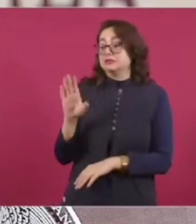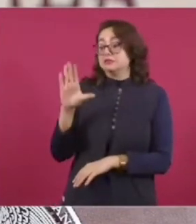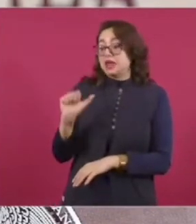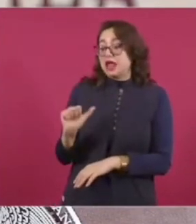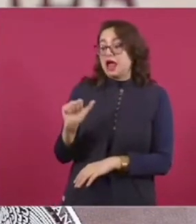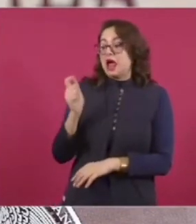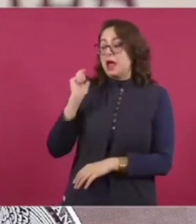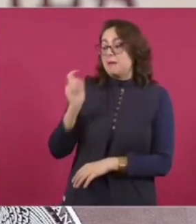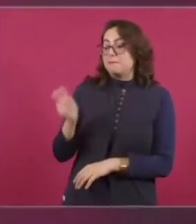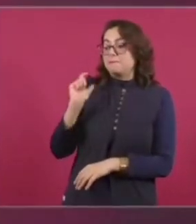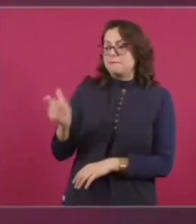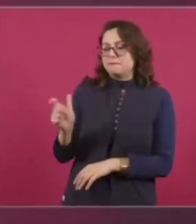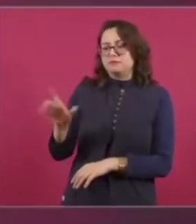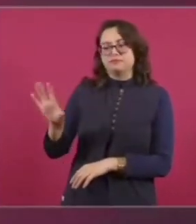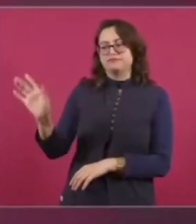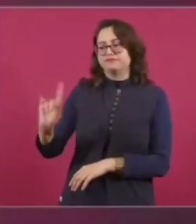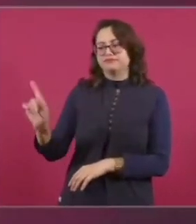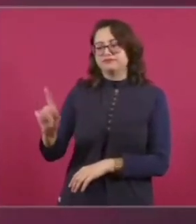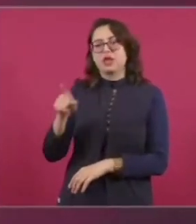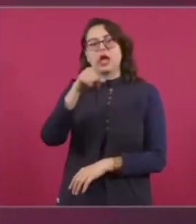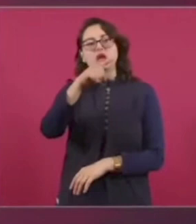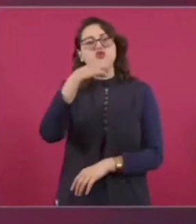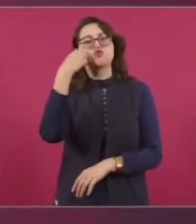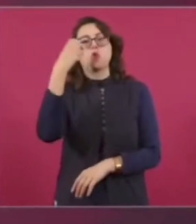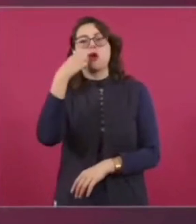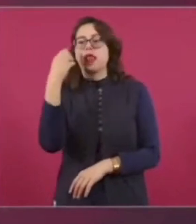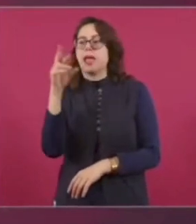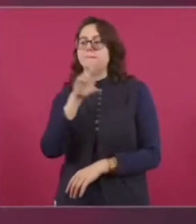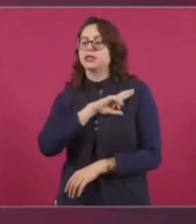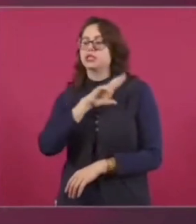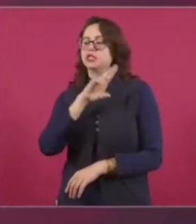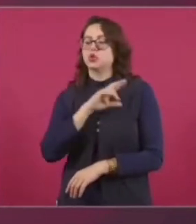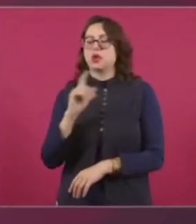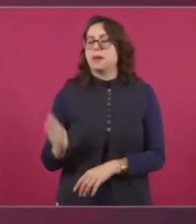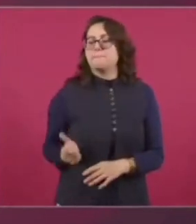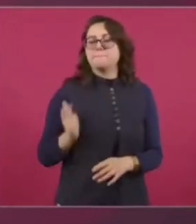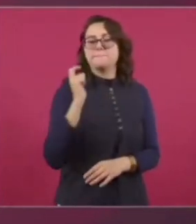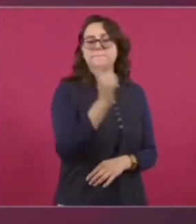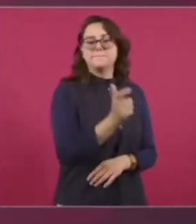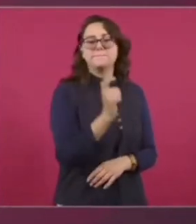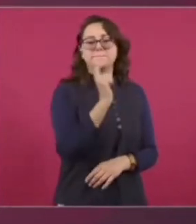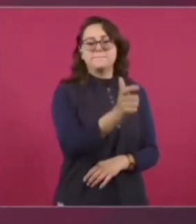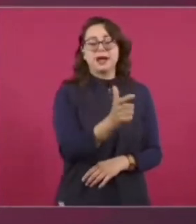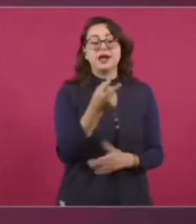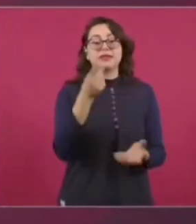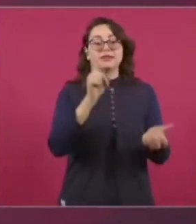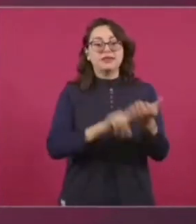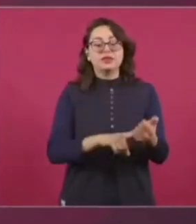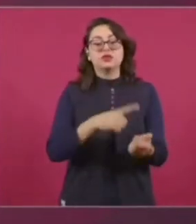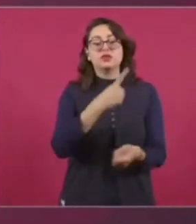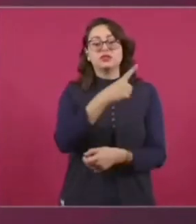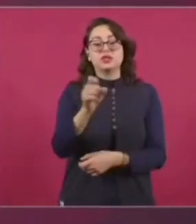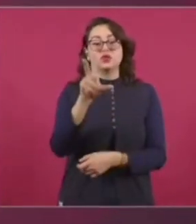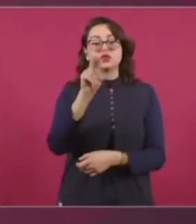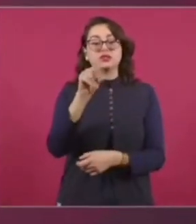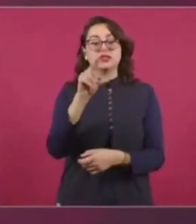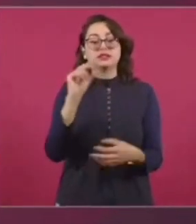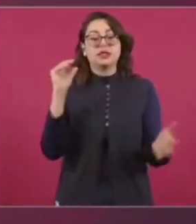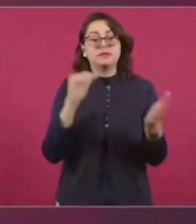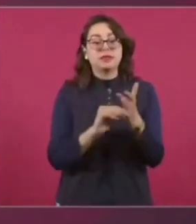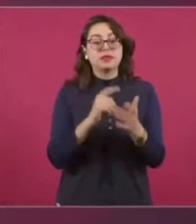es bastante grave. Y las colegiaturas eran muy caras, hasta de 180 mil pesos al año, lo